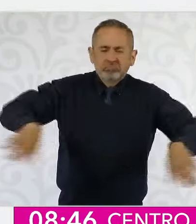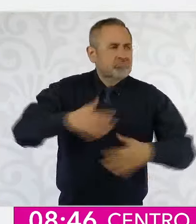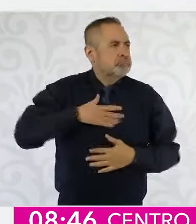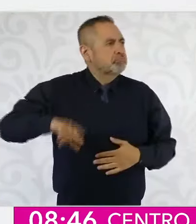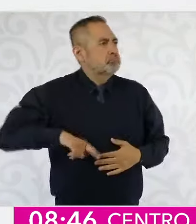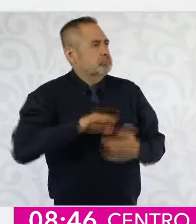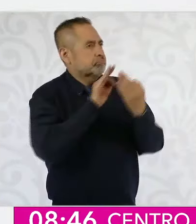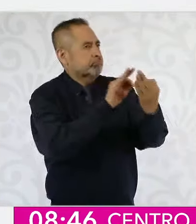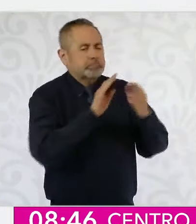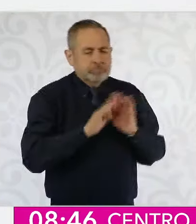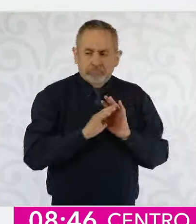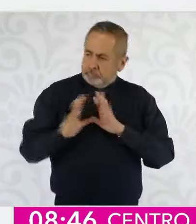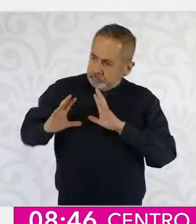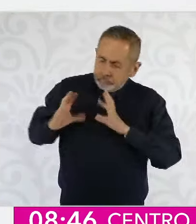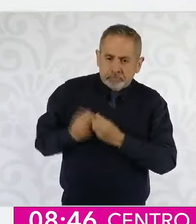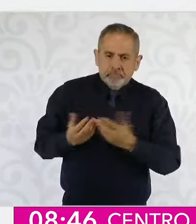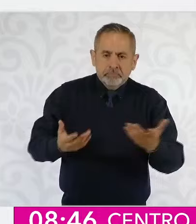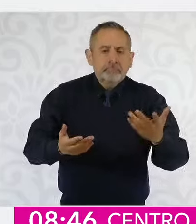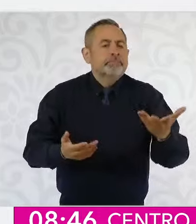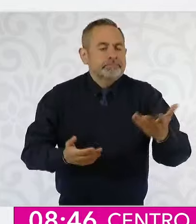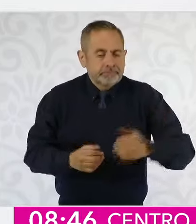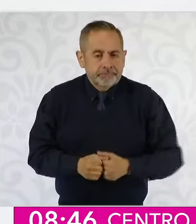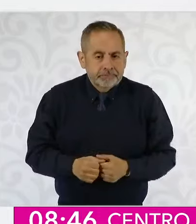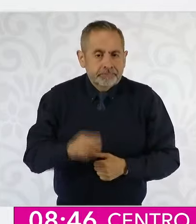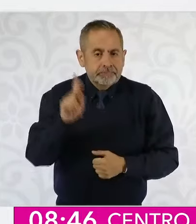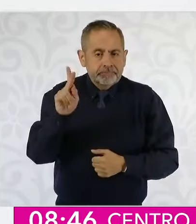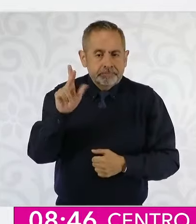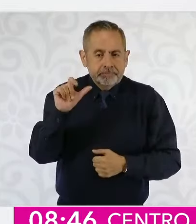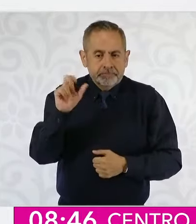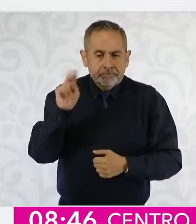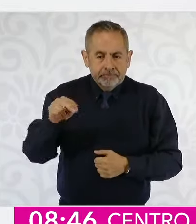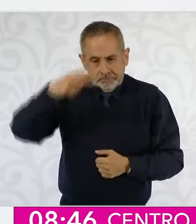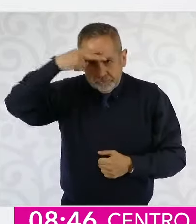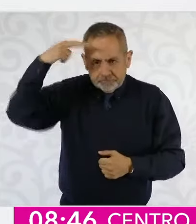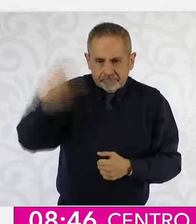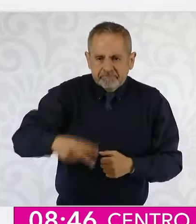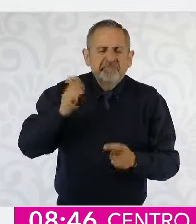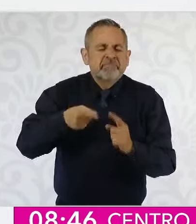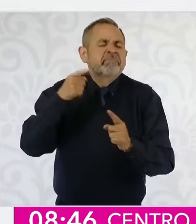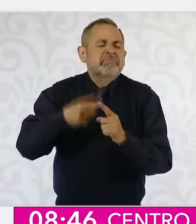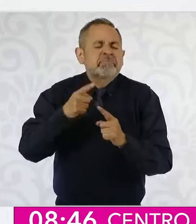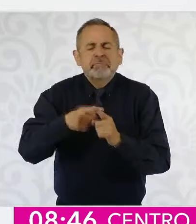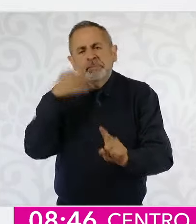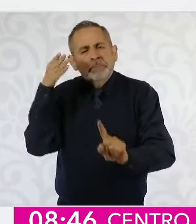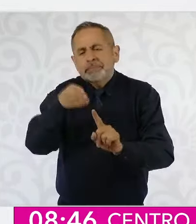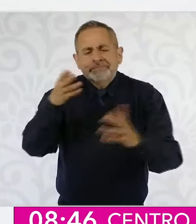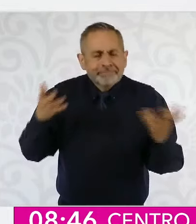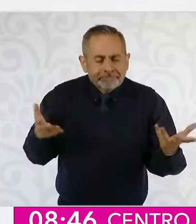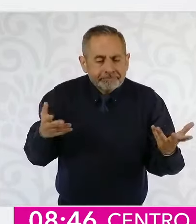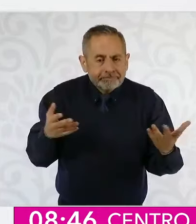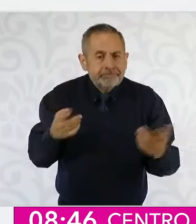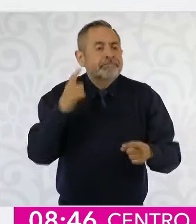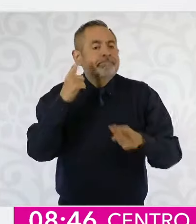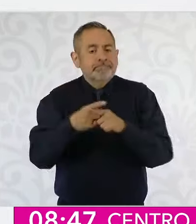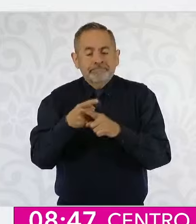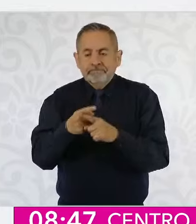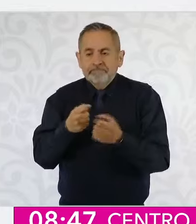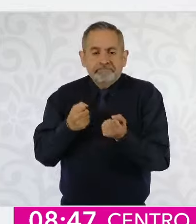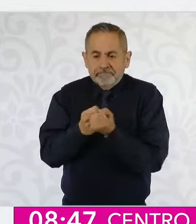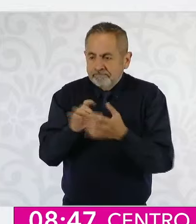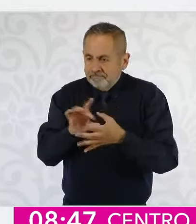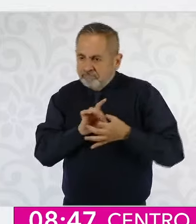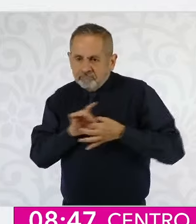Ahora, ¿en qué consiste el Plan México? Entre otras cosas, en fortalecer lo